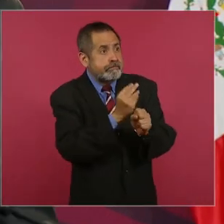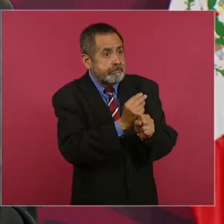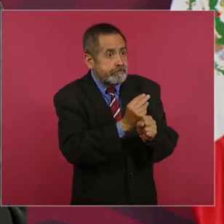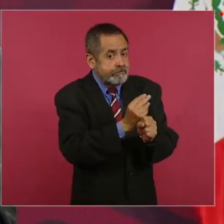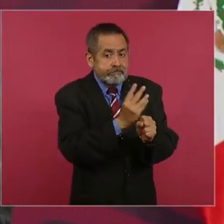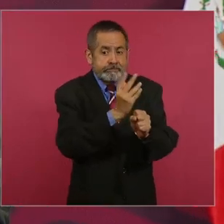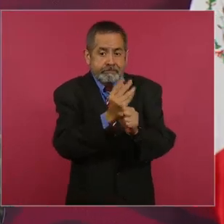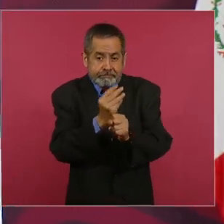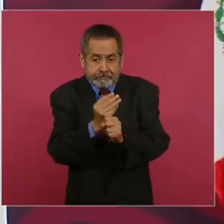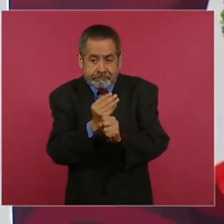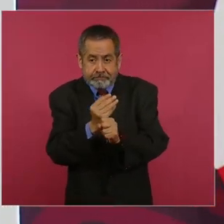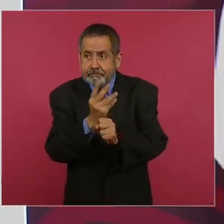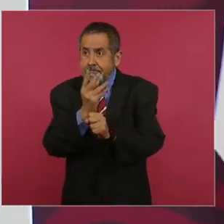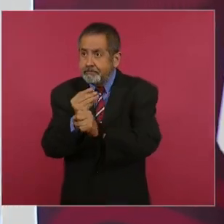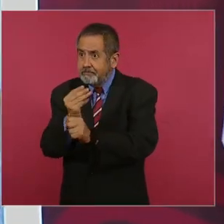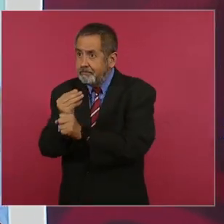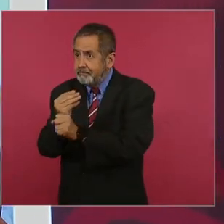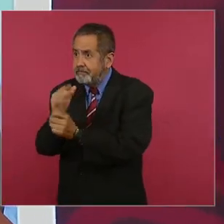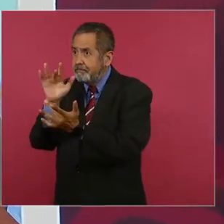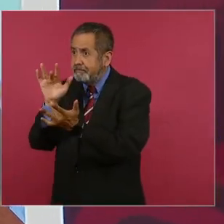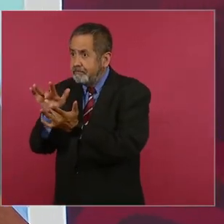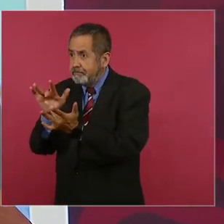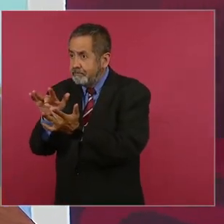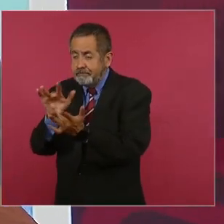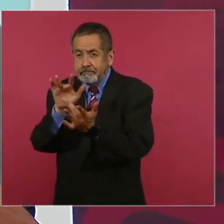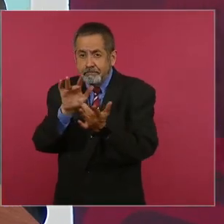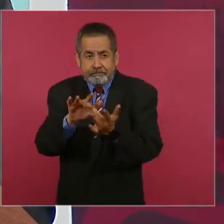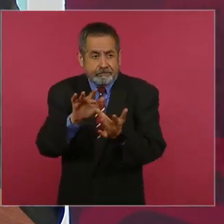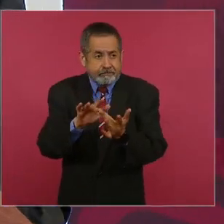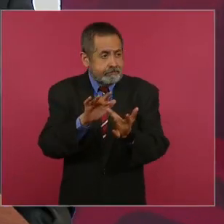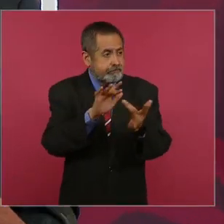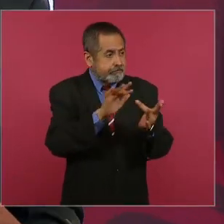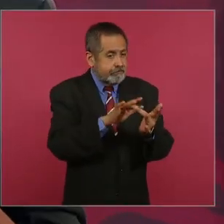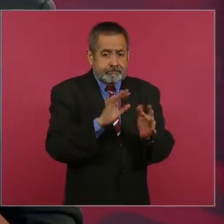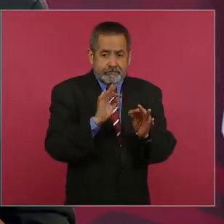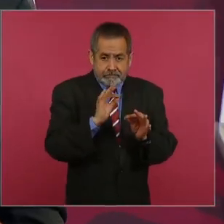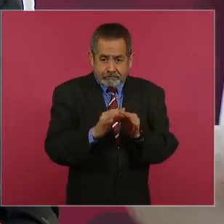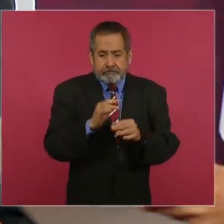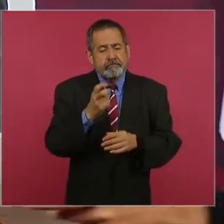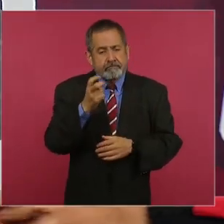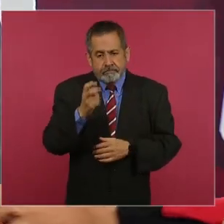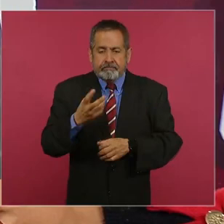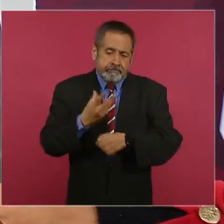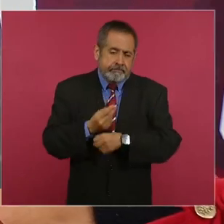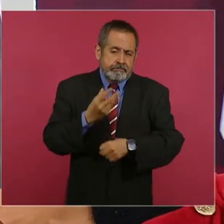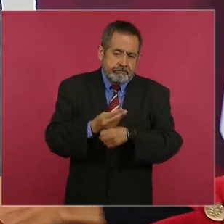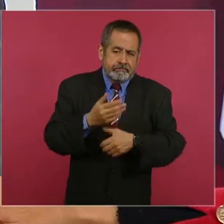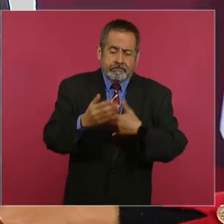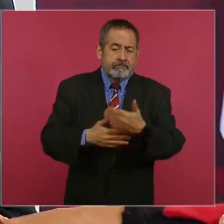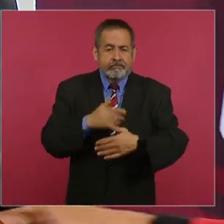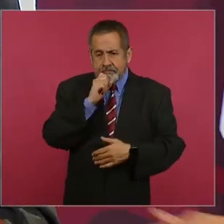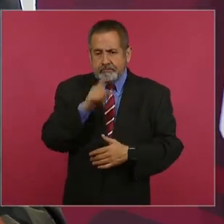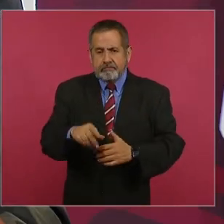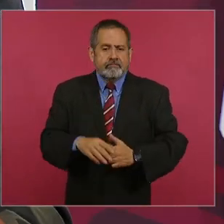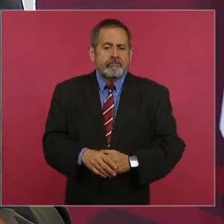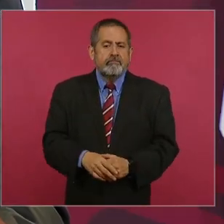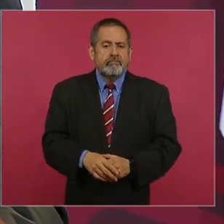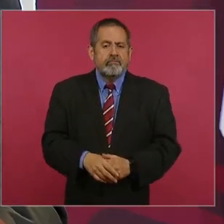Y lo mismo en lo que tiene que ver con